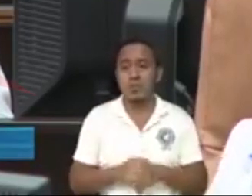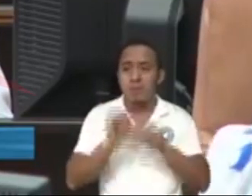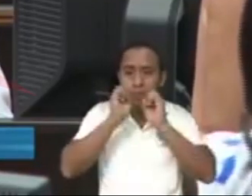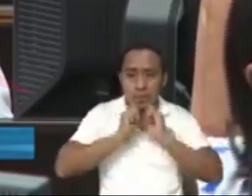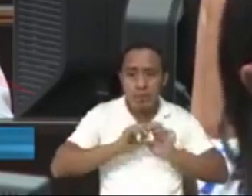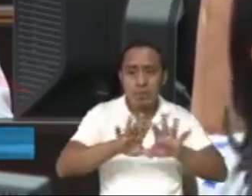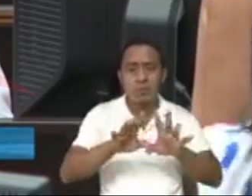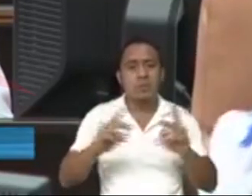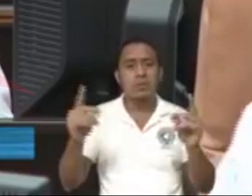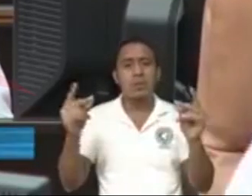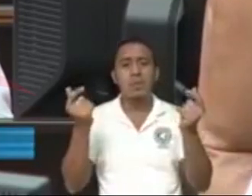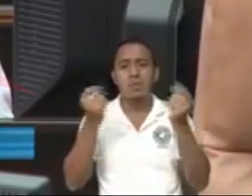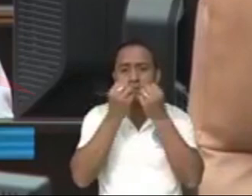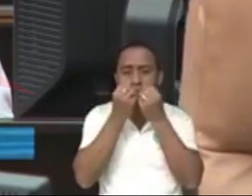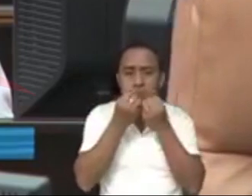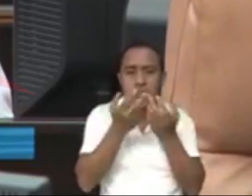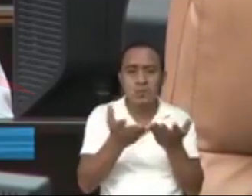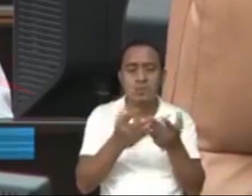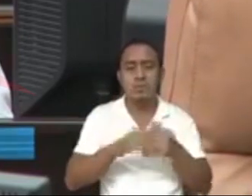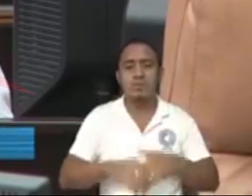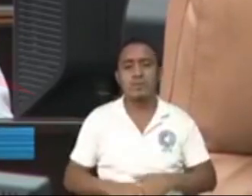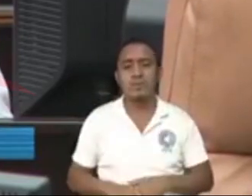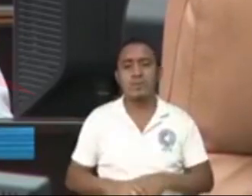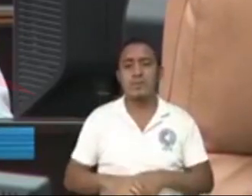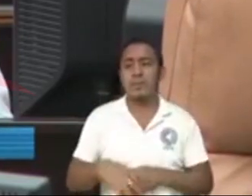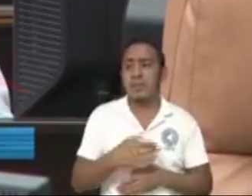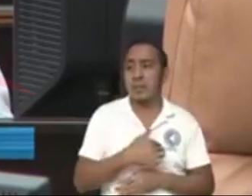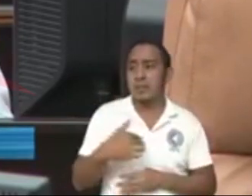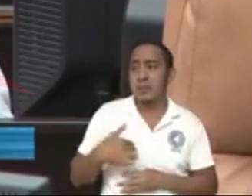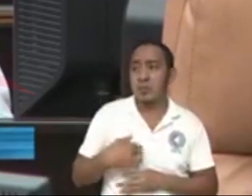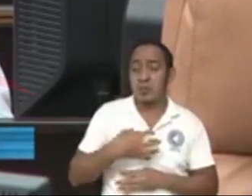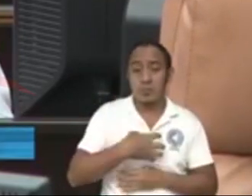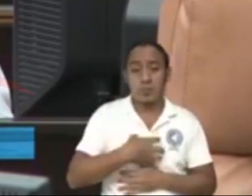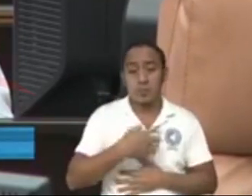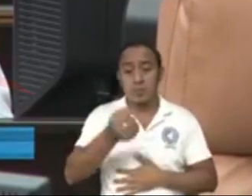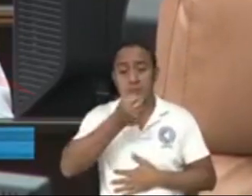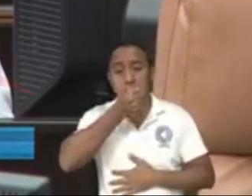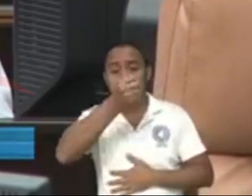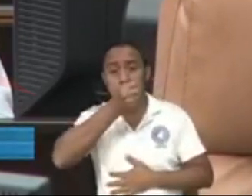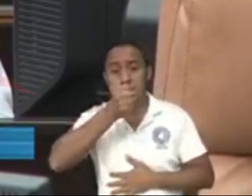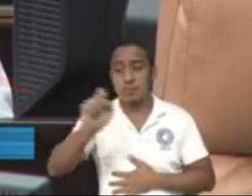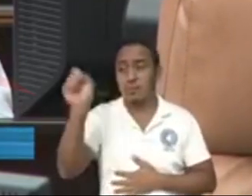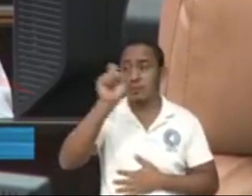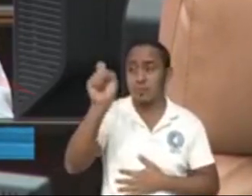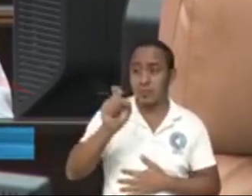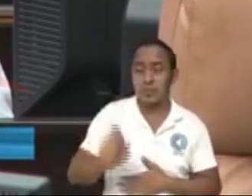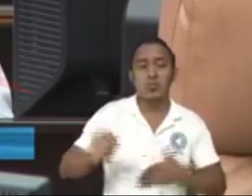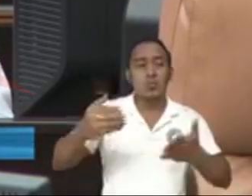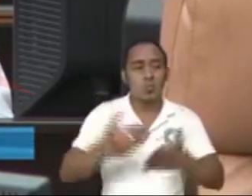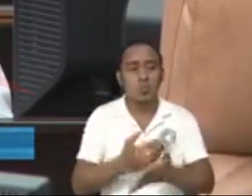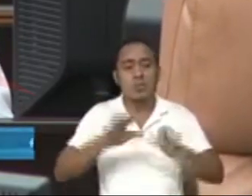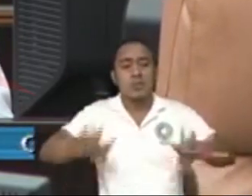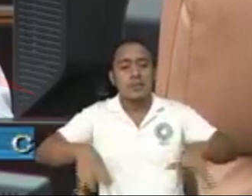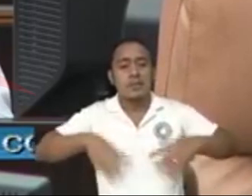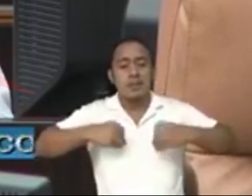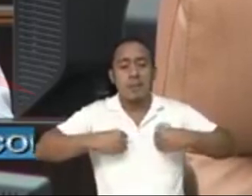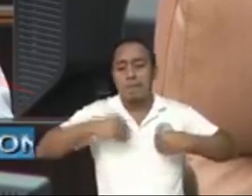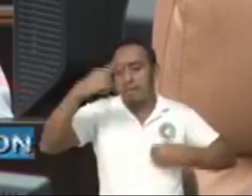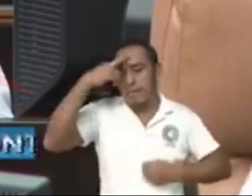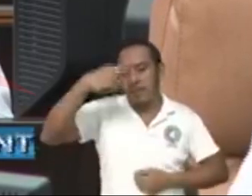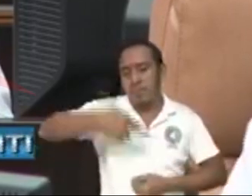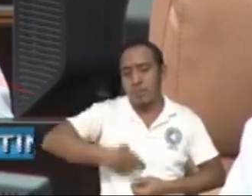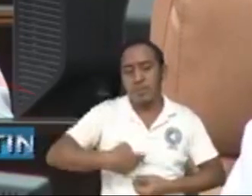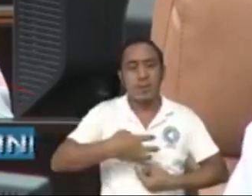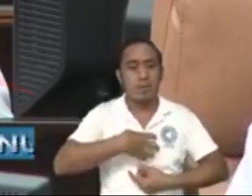de manera rápida la información, generando el periodismo digital y asumiendo gran parte de la responsabilidad